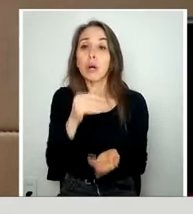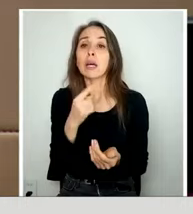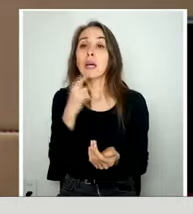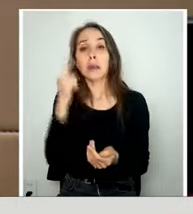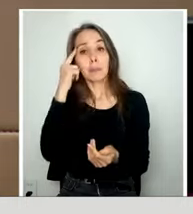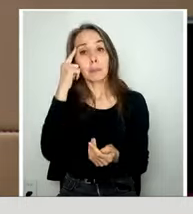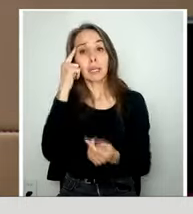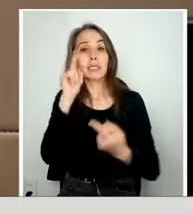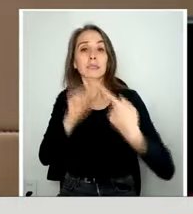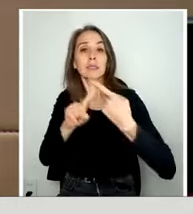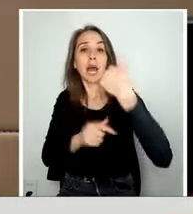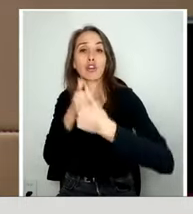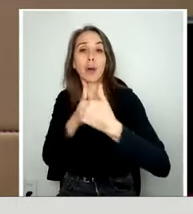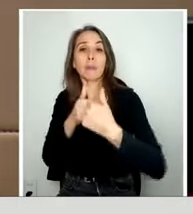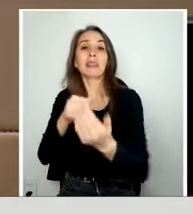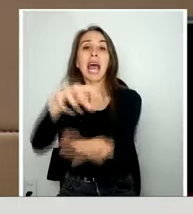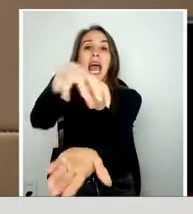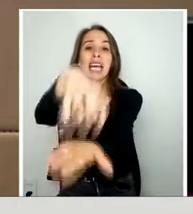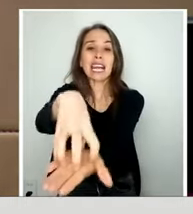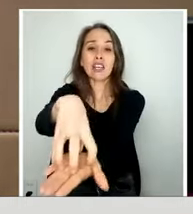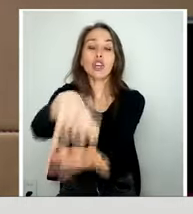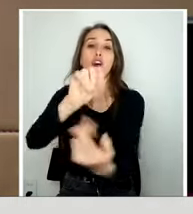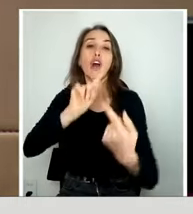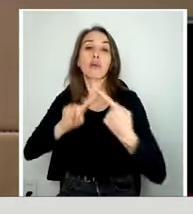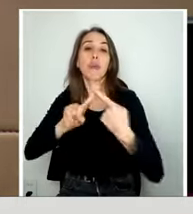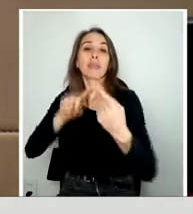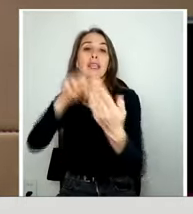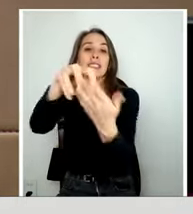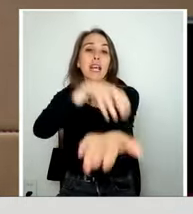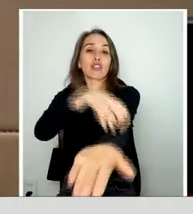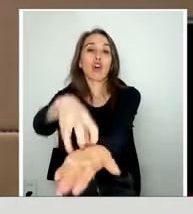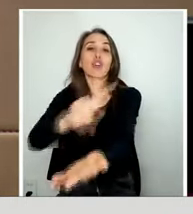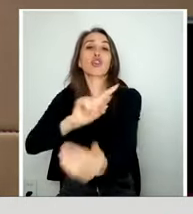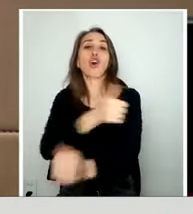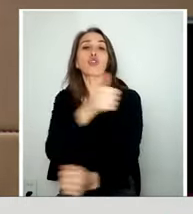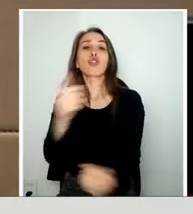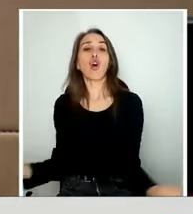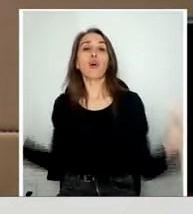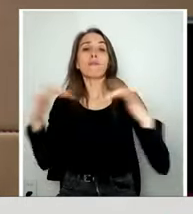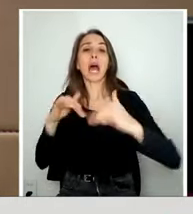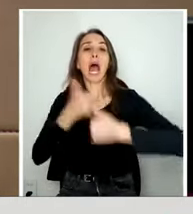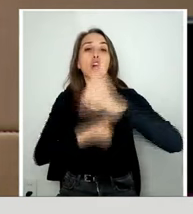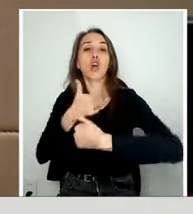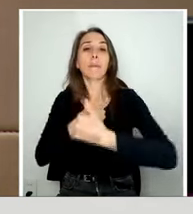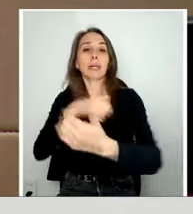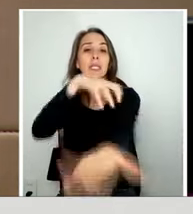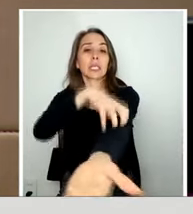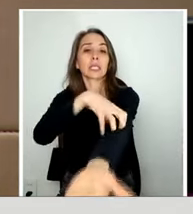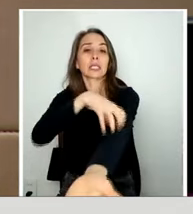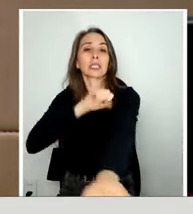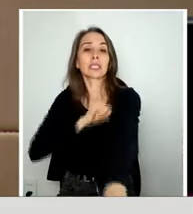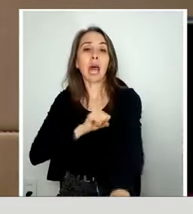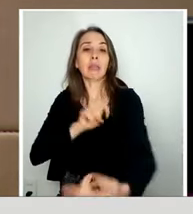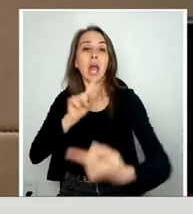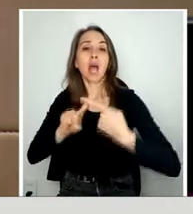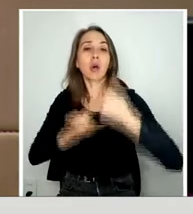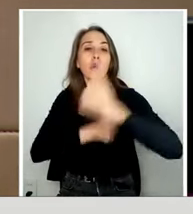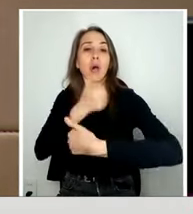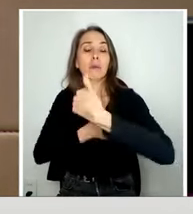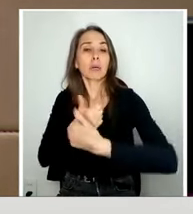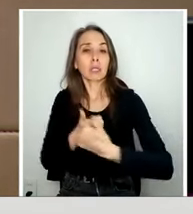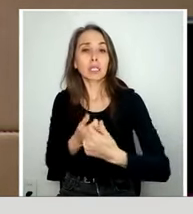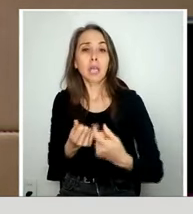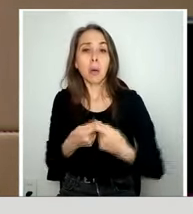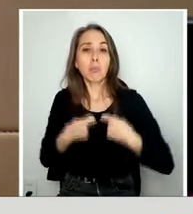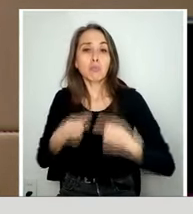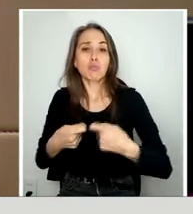o interregionales para que efectivamente no todos los torneos sean centralizados en Santiago porque obviamente eso tiene un costo económico que es muy